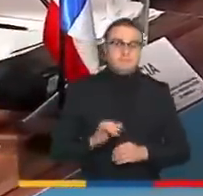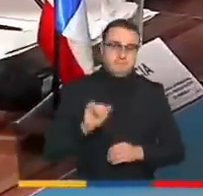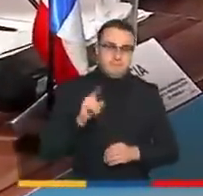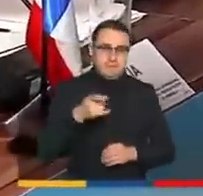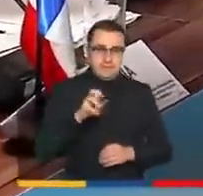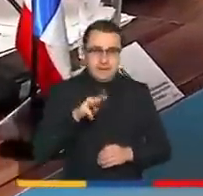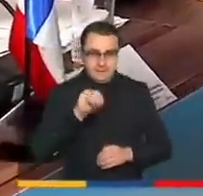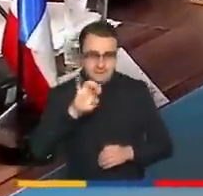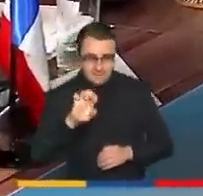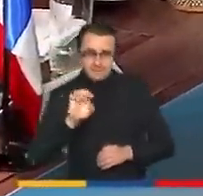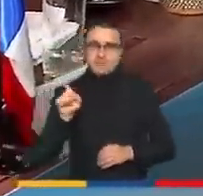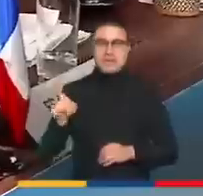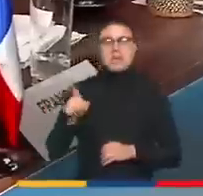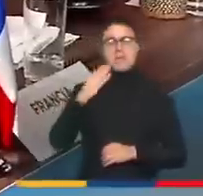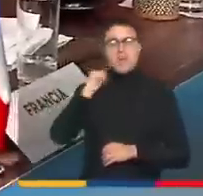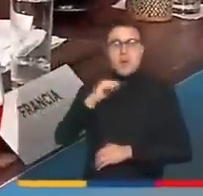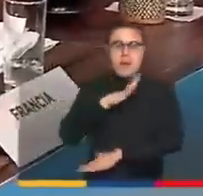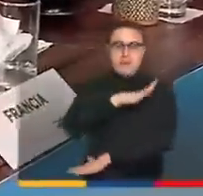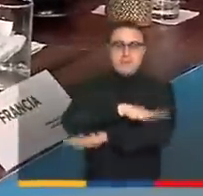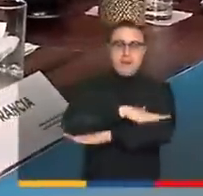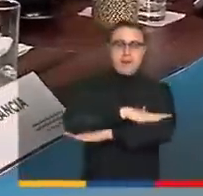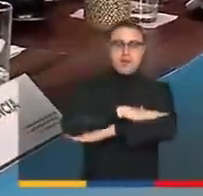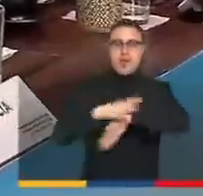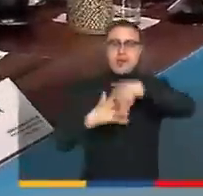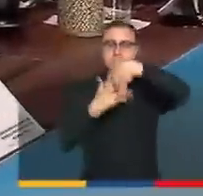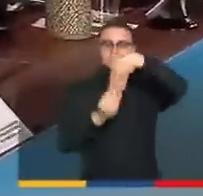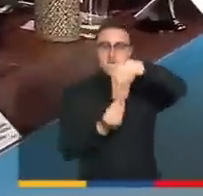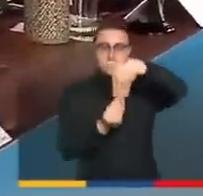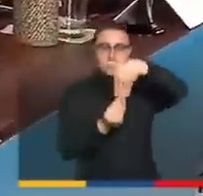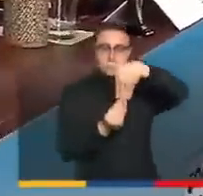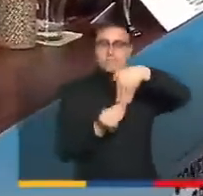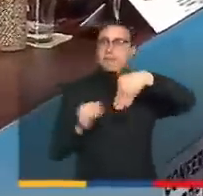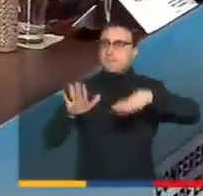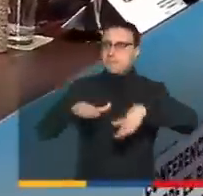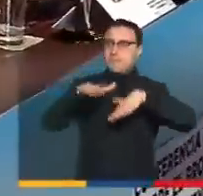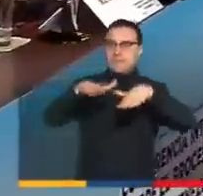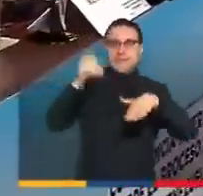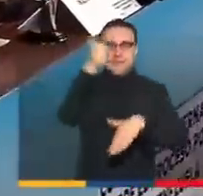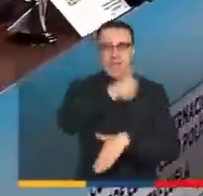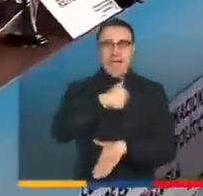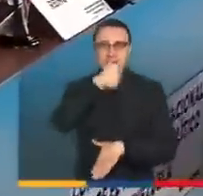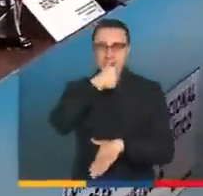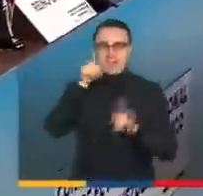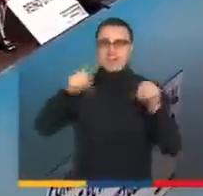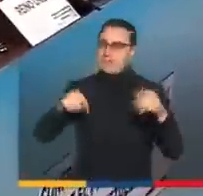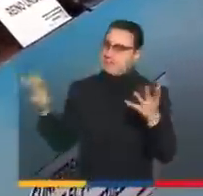de Sudáfrica por parte de África, que también se hace aquí presente.